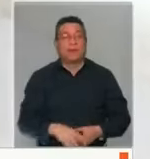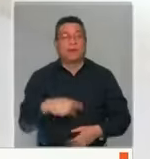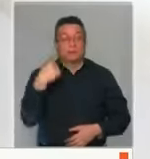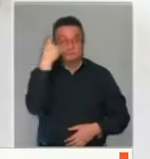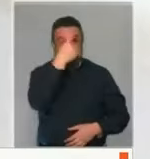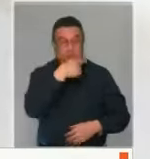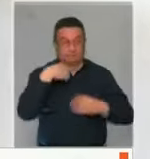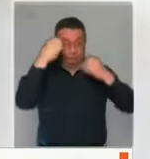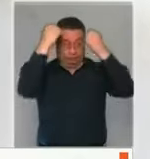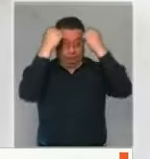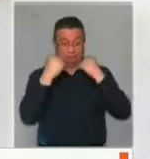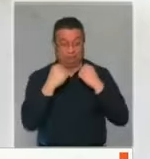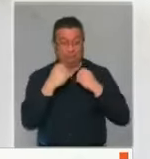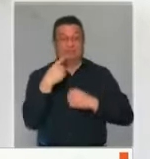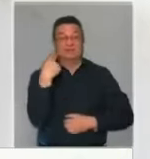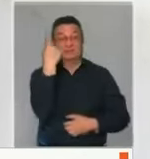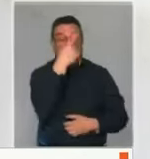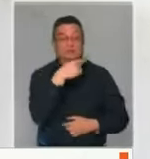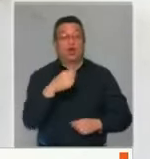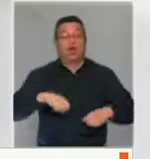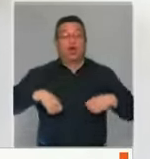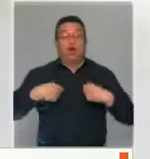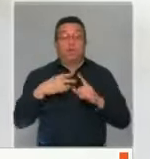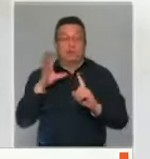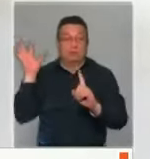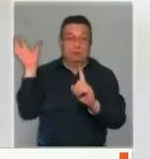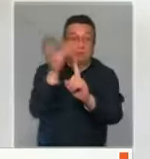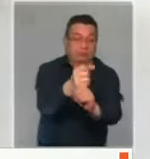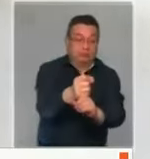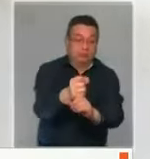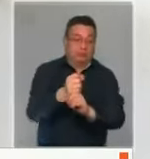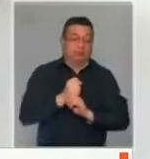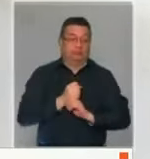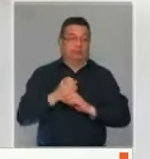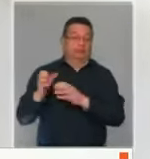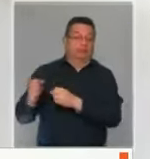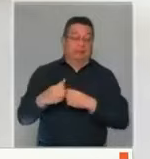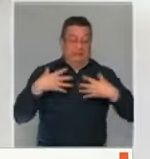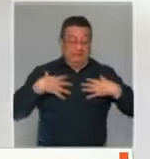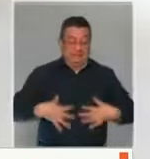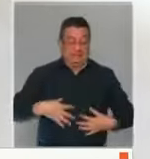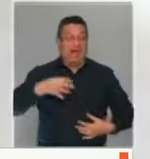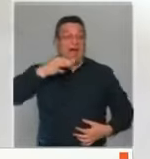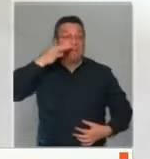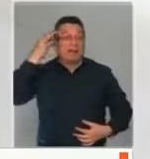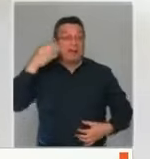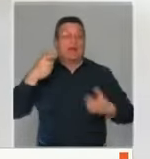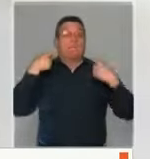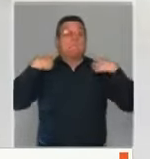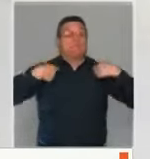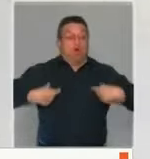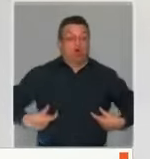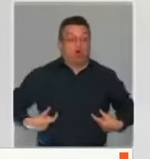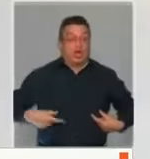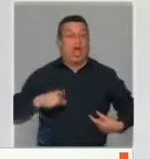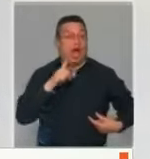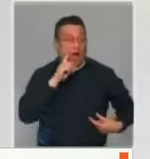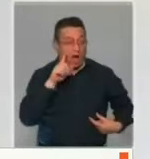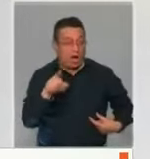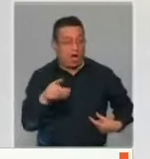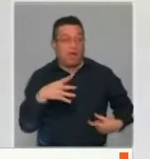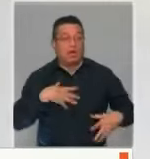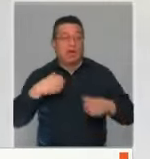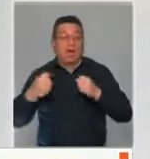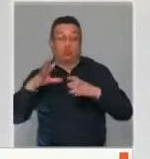encapuchados toman a un joven que andaba parca amarilla con una mochila. Trataron de meterlo